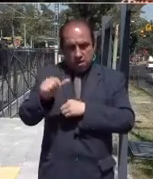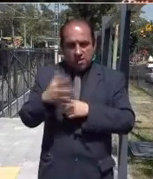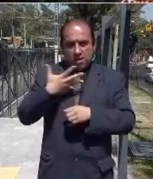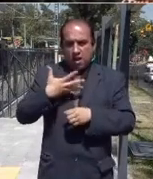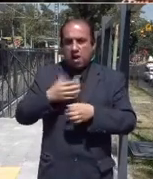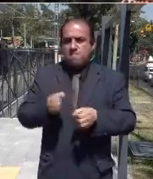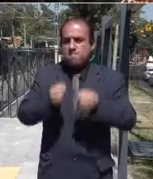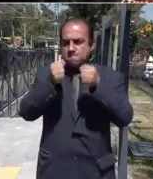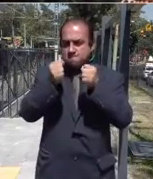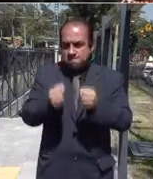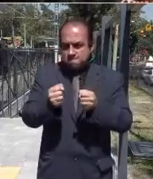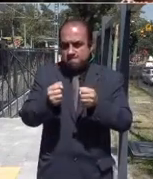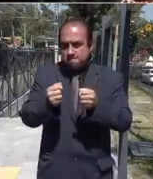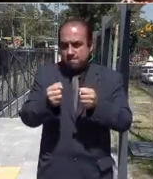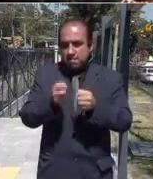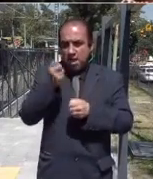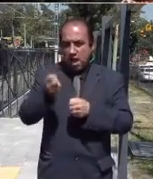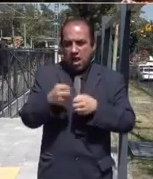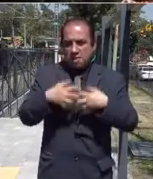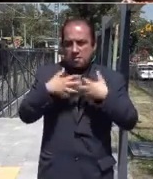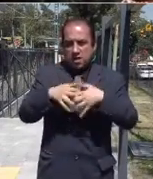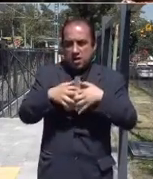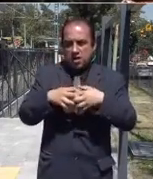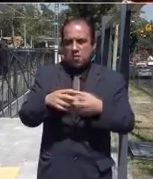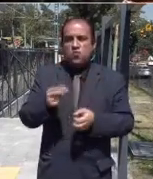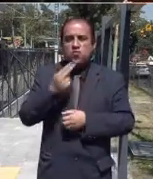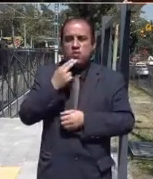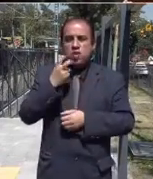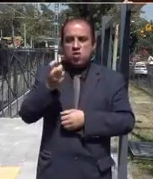máquina funciona con esos bates que vemos aquí.